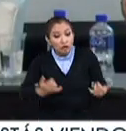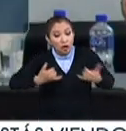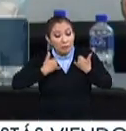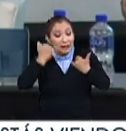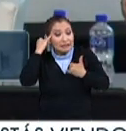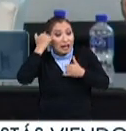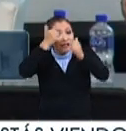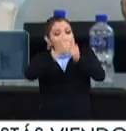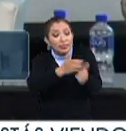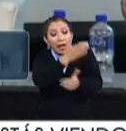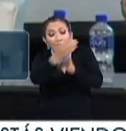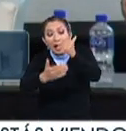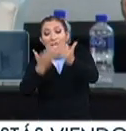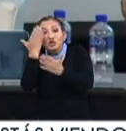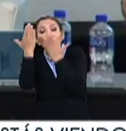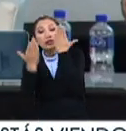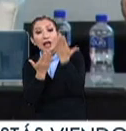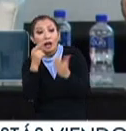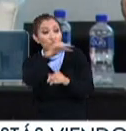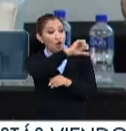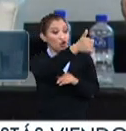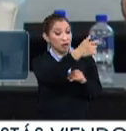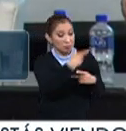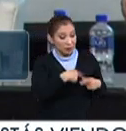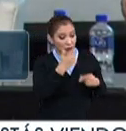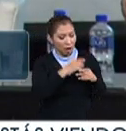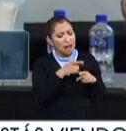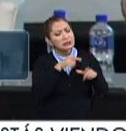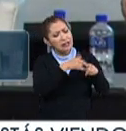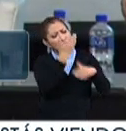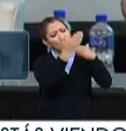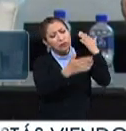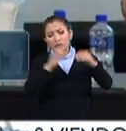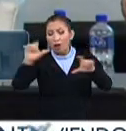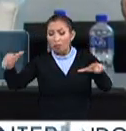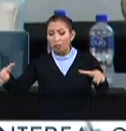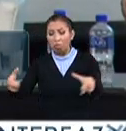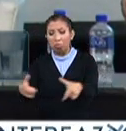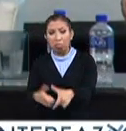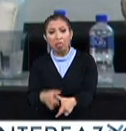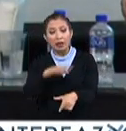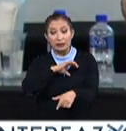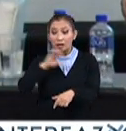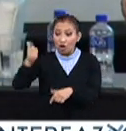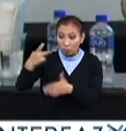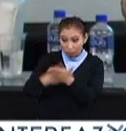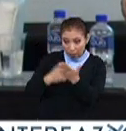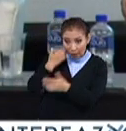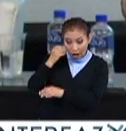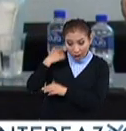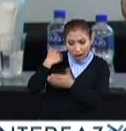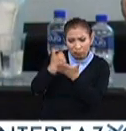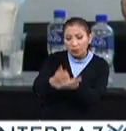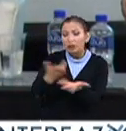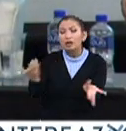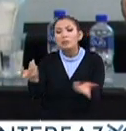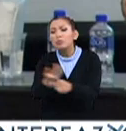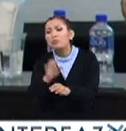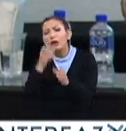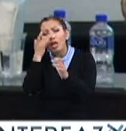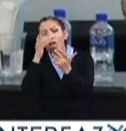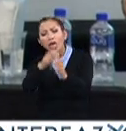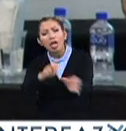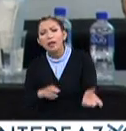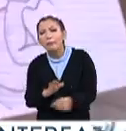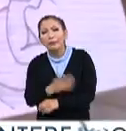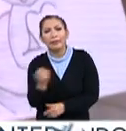indígenas en las escuelas es menor que el del resto de la población y existen pocos programas que buscan atender de raíz el